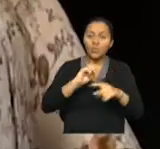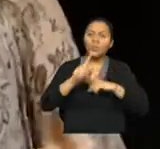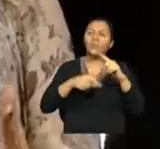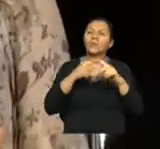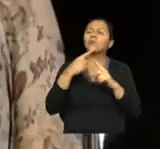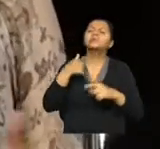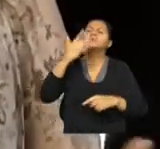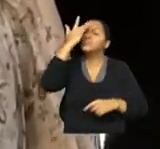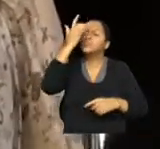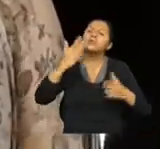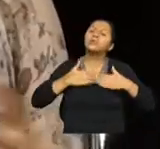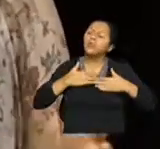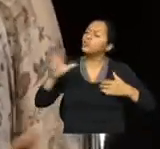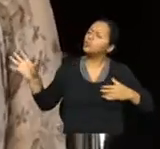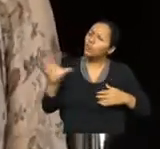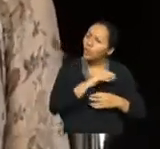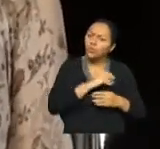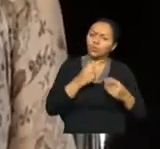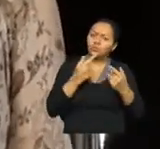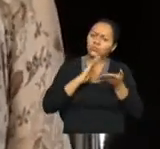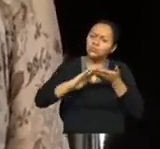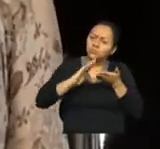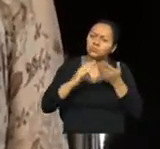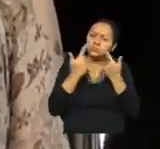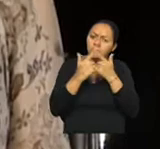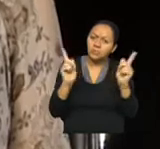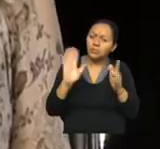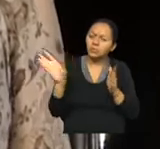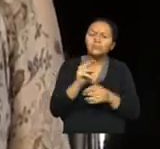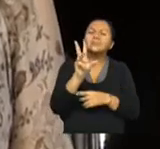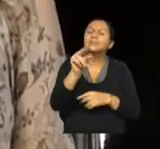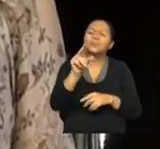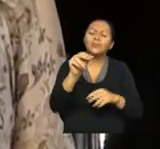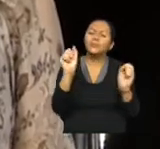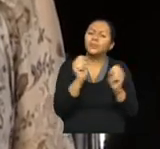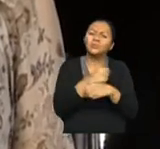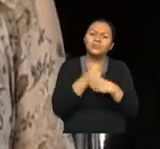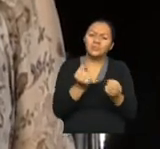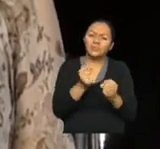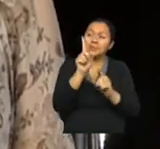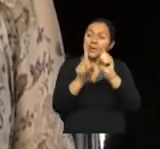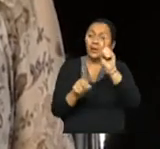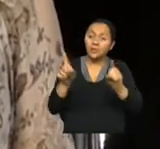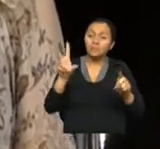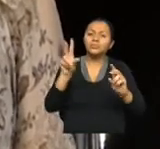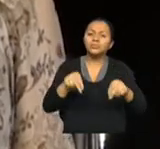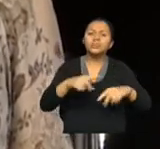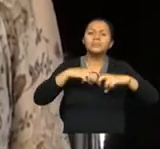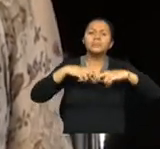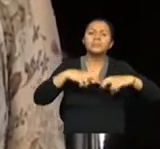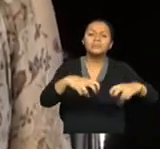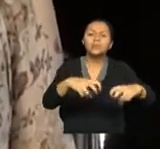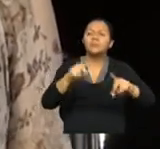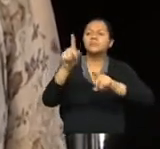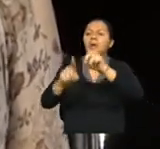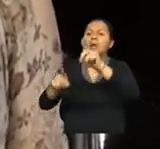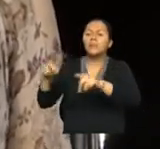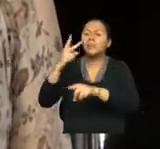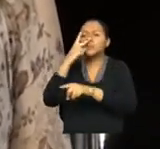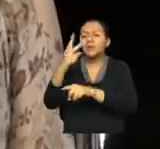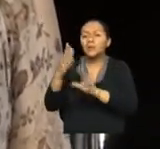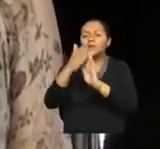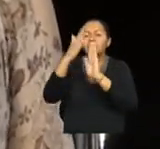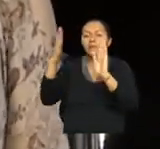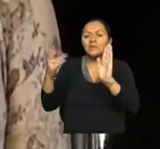dice, pero ¿por qué no les indultan a todos en bloque? Uh-huh. No es posible porque algunos de ellos están siendo investigados, algunos de ellos están en una